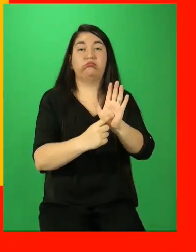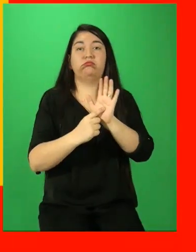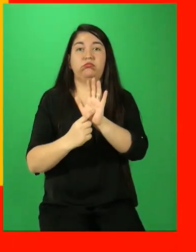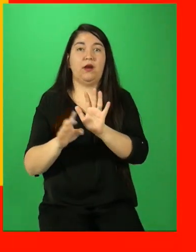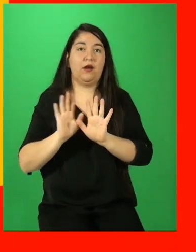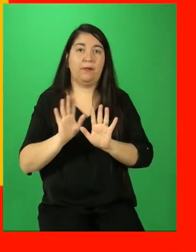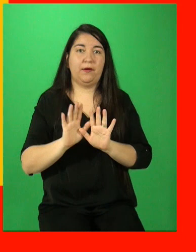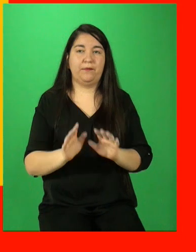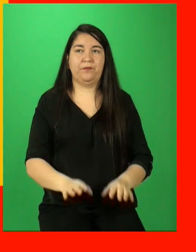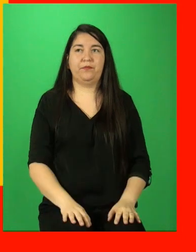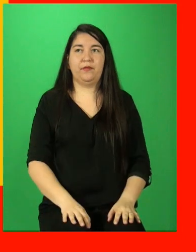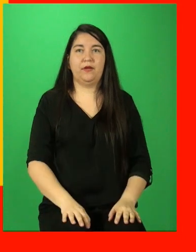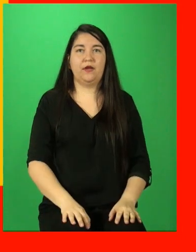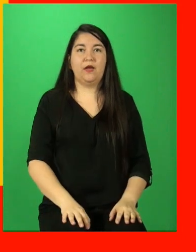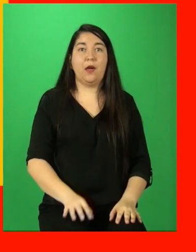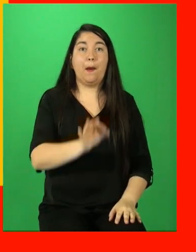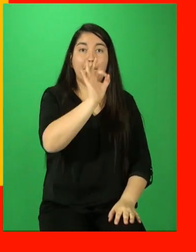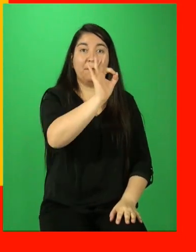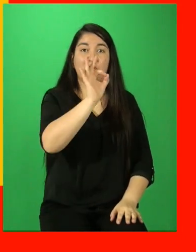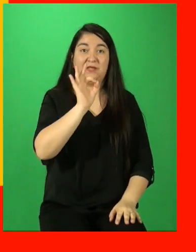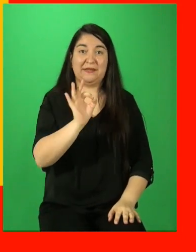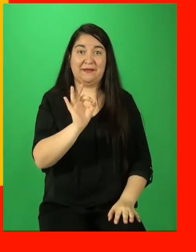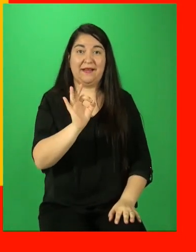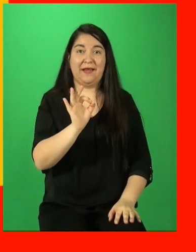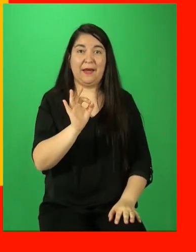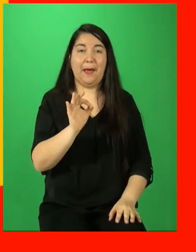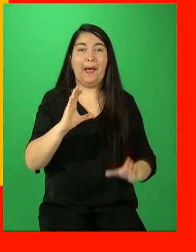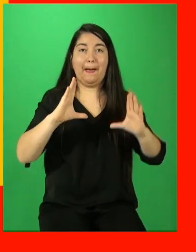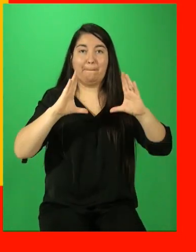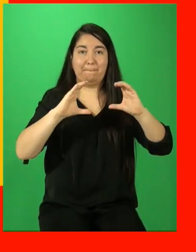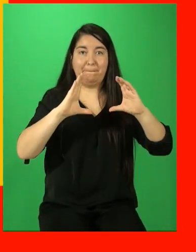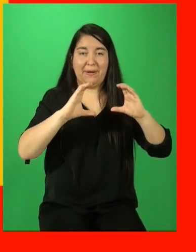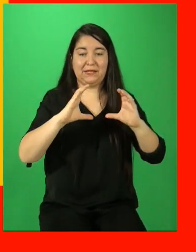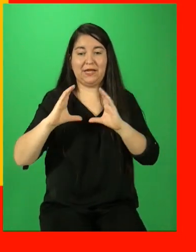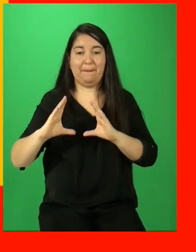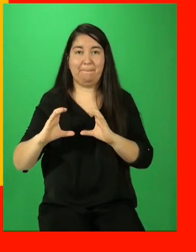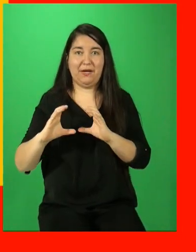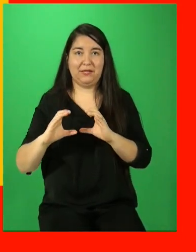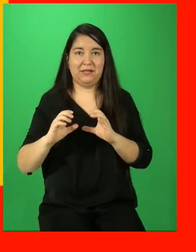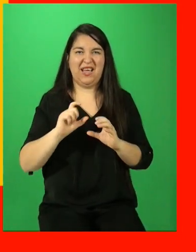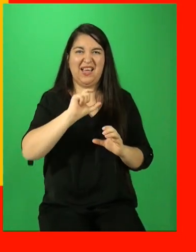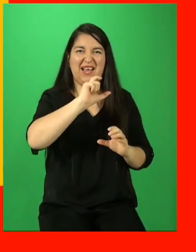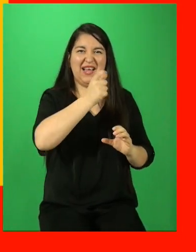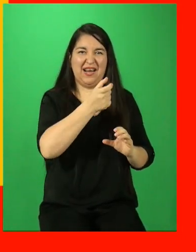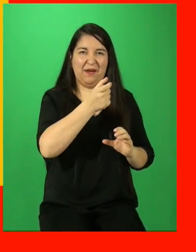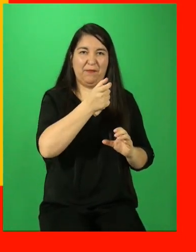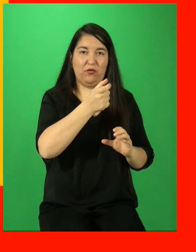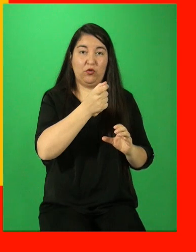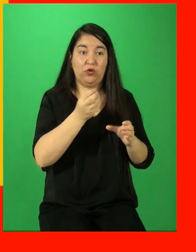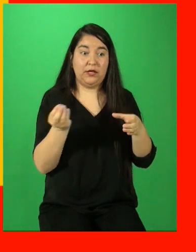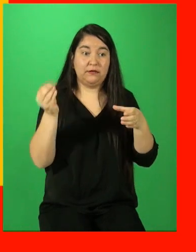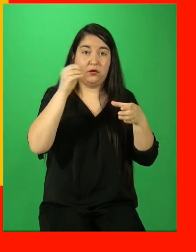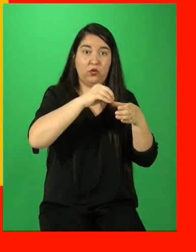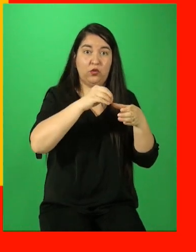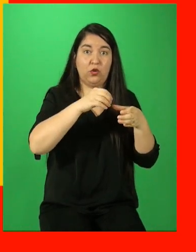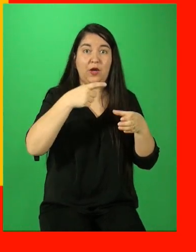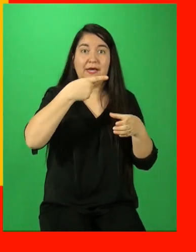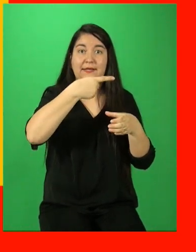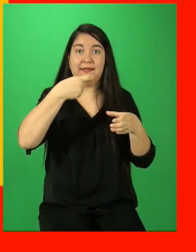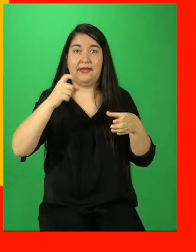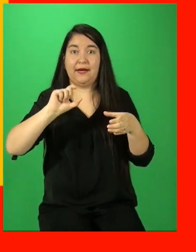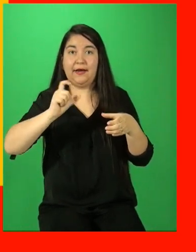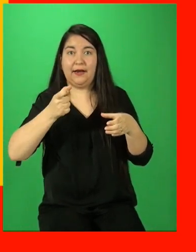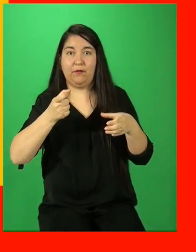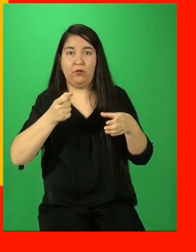Vimos porcentaje de masa, que mide los gramos de soluto que hay en 100 gramos de